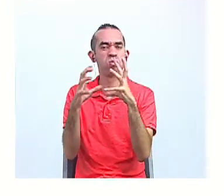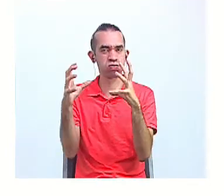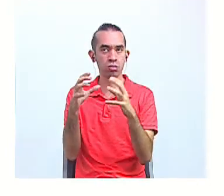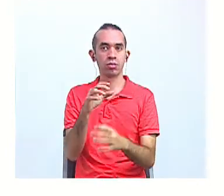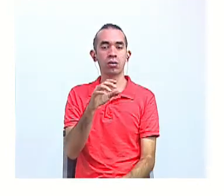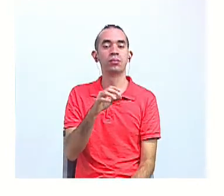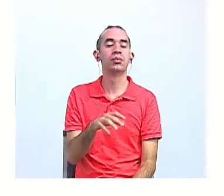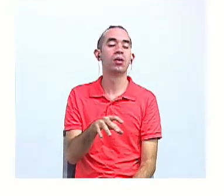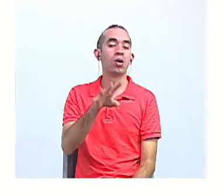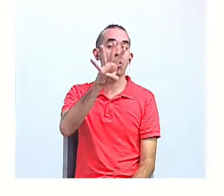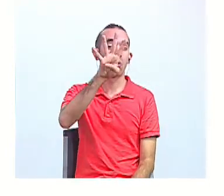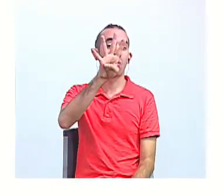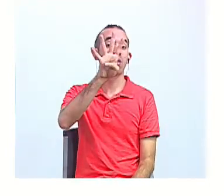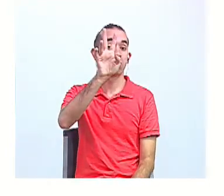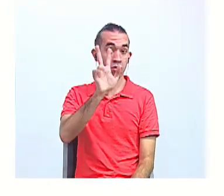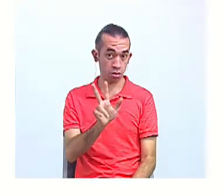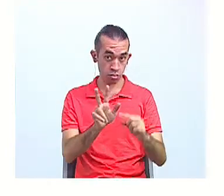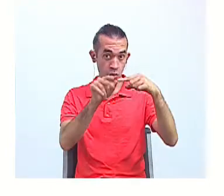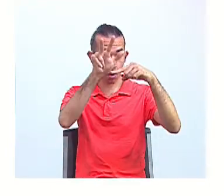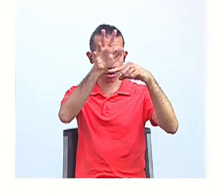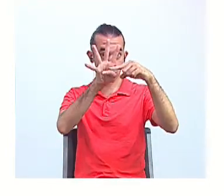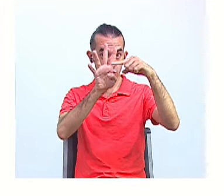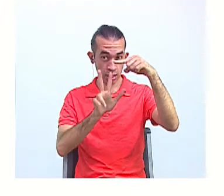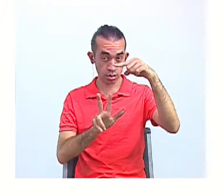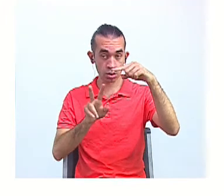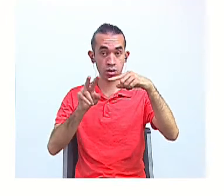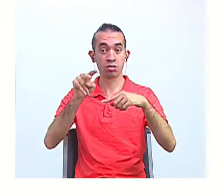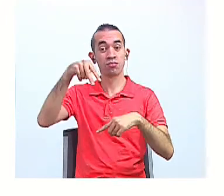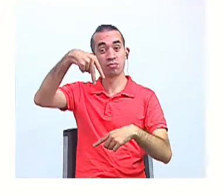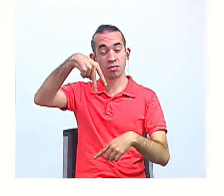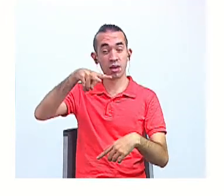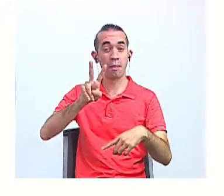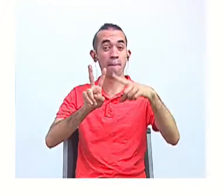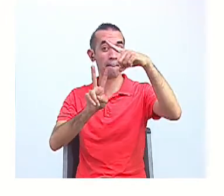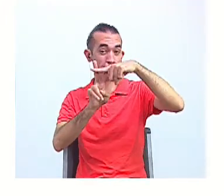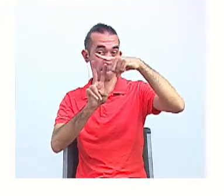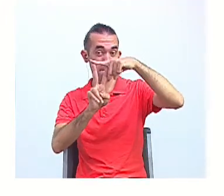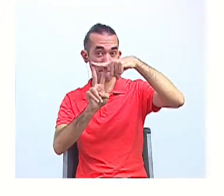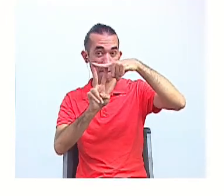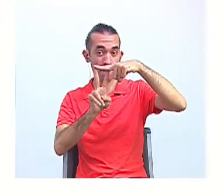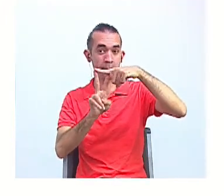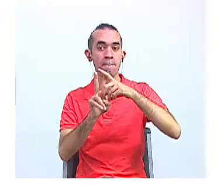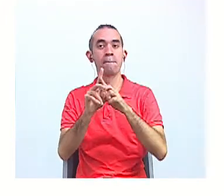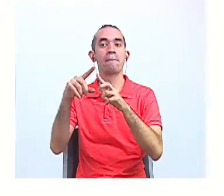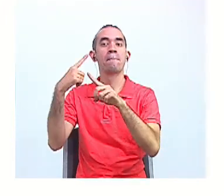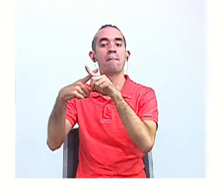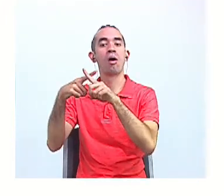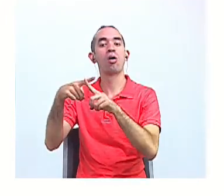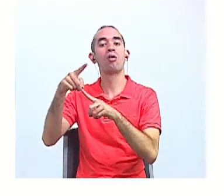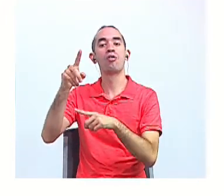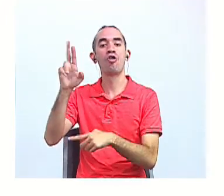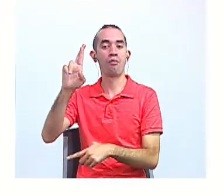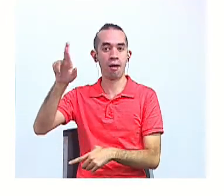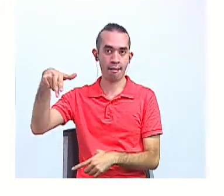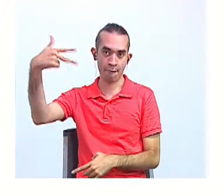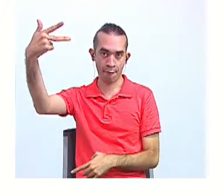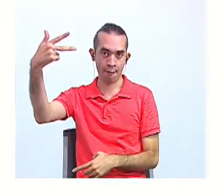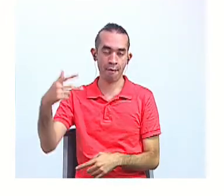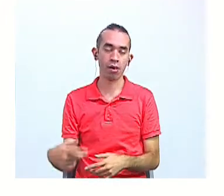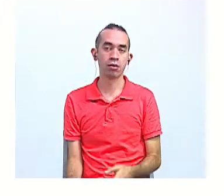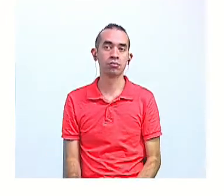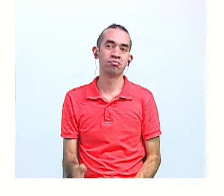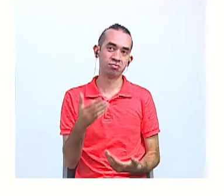cubo. Vamos sustituyendo. Vemos que el volumen de la esfera entonces es igual